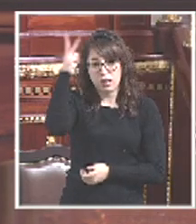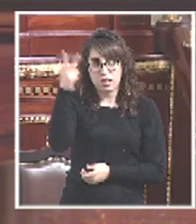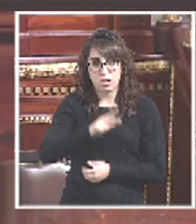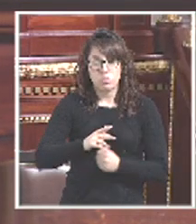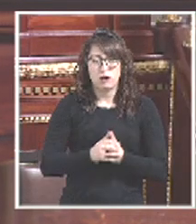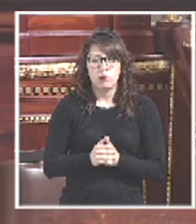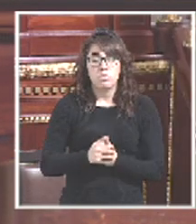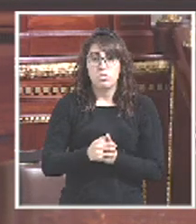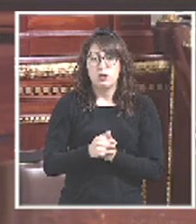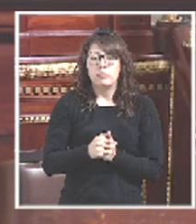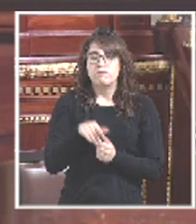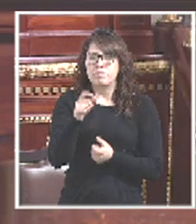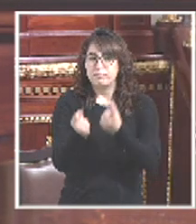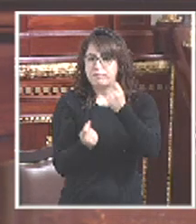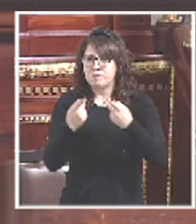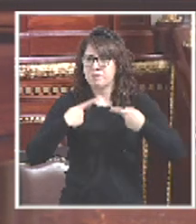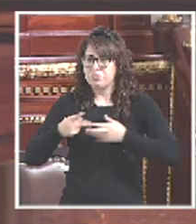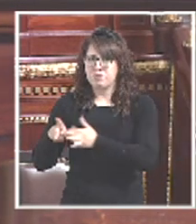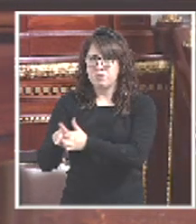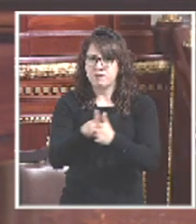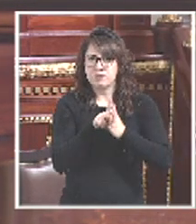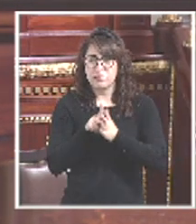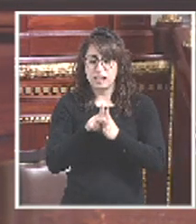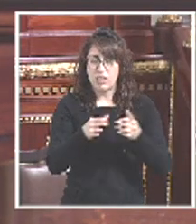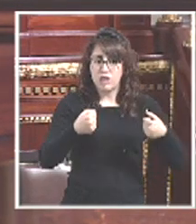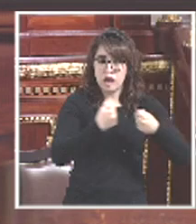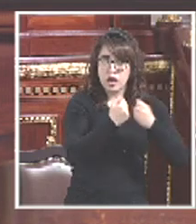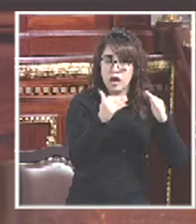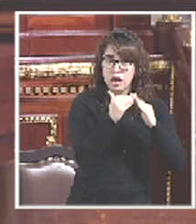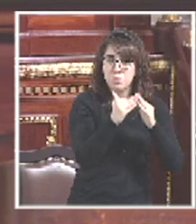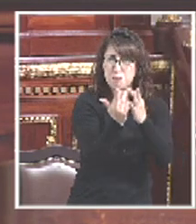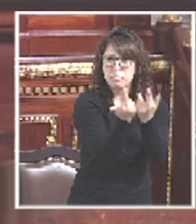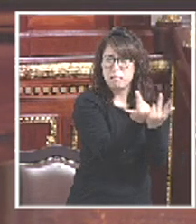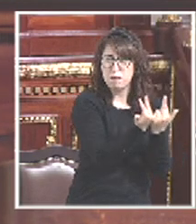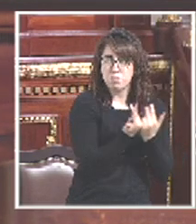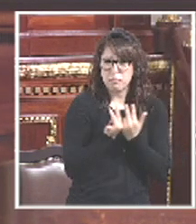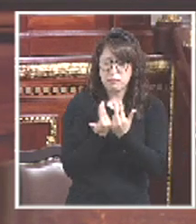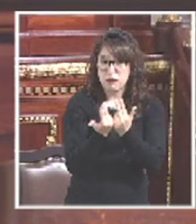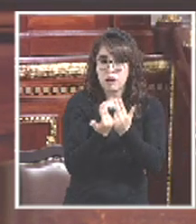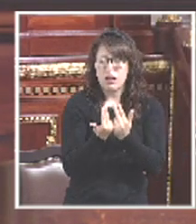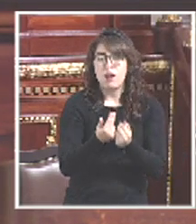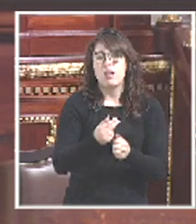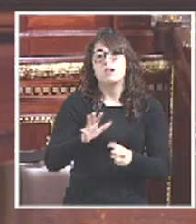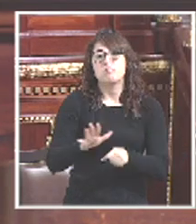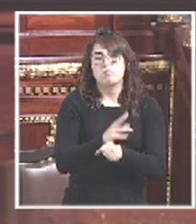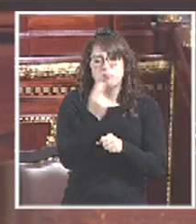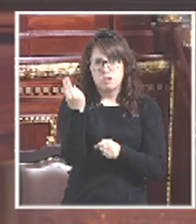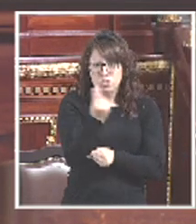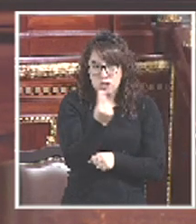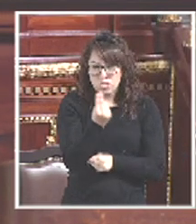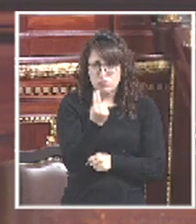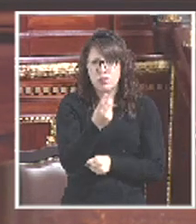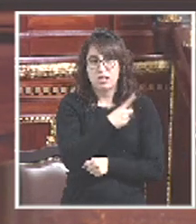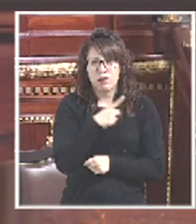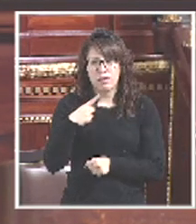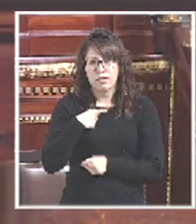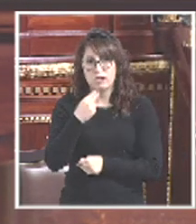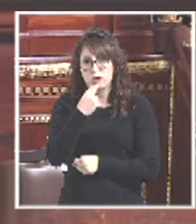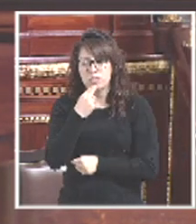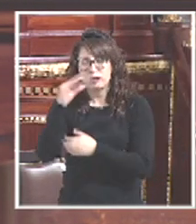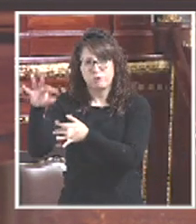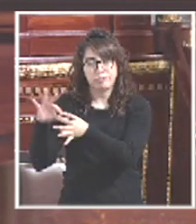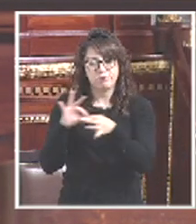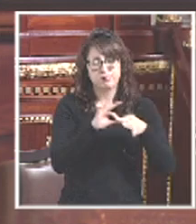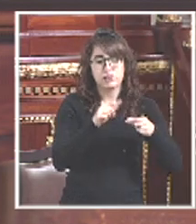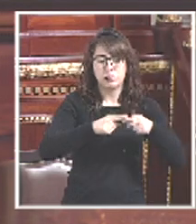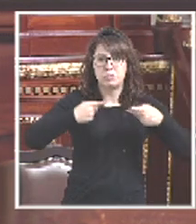anterior, los vecinos del lugar sufrieron daños en sus viviendas, por lo que fue necesario que contrataran a un director responsable de obra,